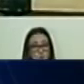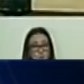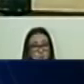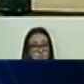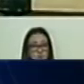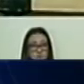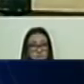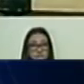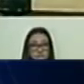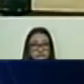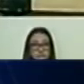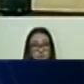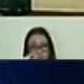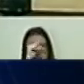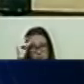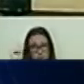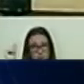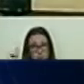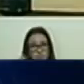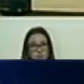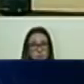aliada de la MUP, aliada de Julio Borges.